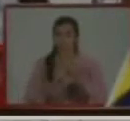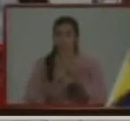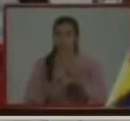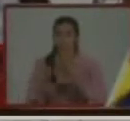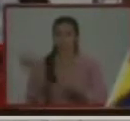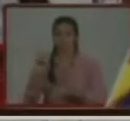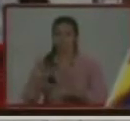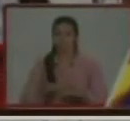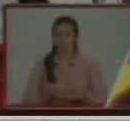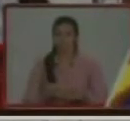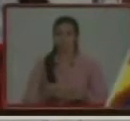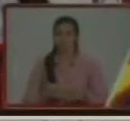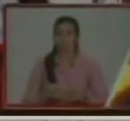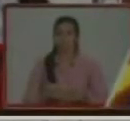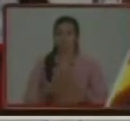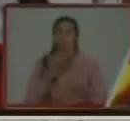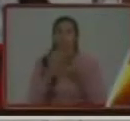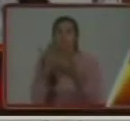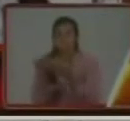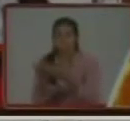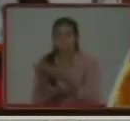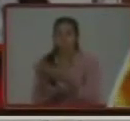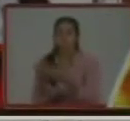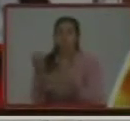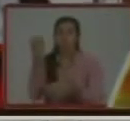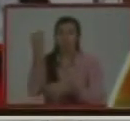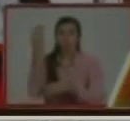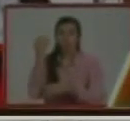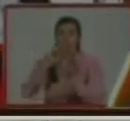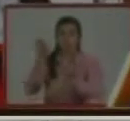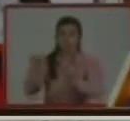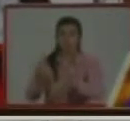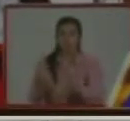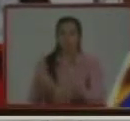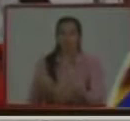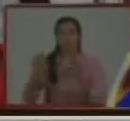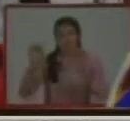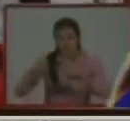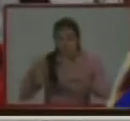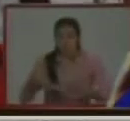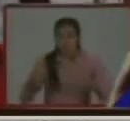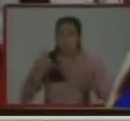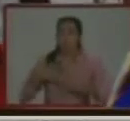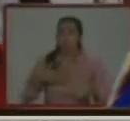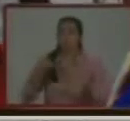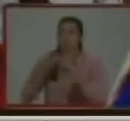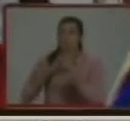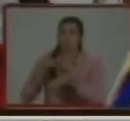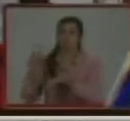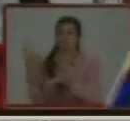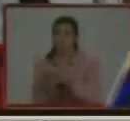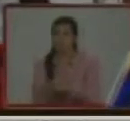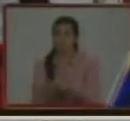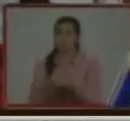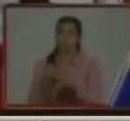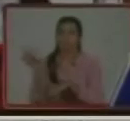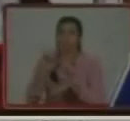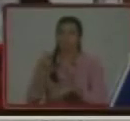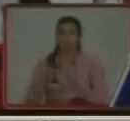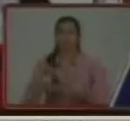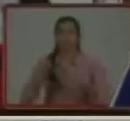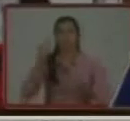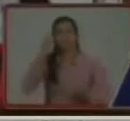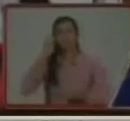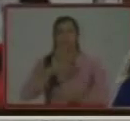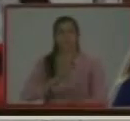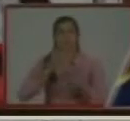Venezuela, solicito a esta soberana Asamblea Nacional se autorice mi ausencia del territorio nacional a partir del día